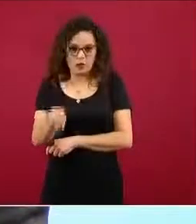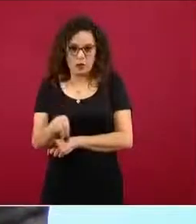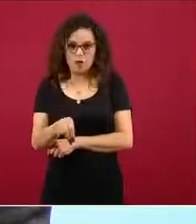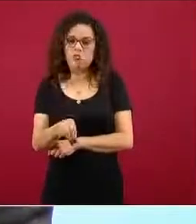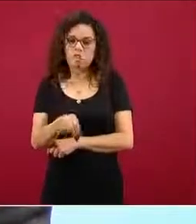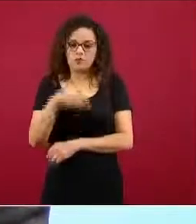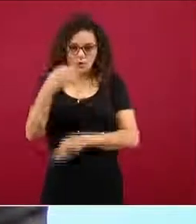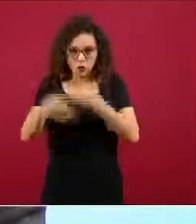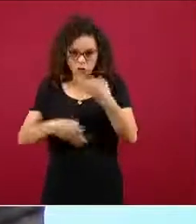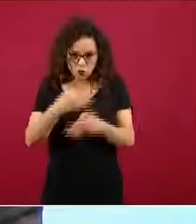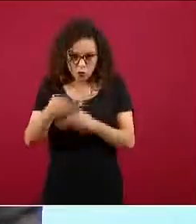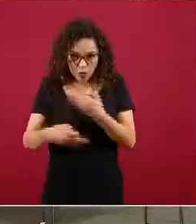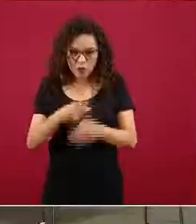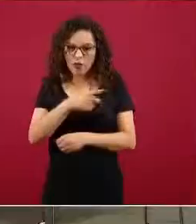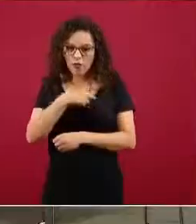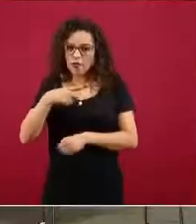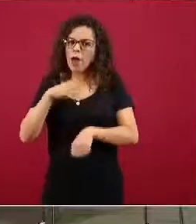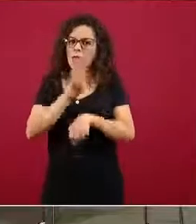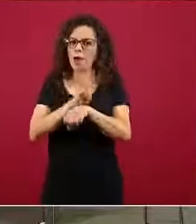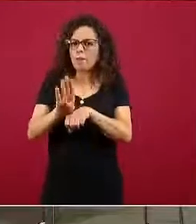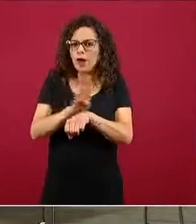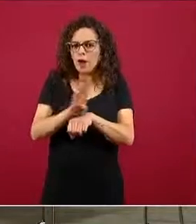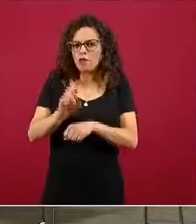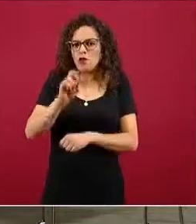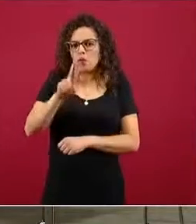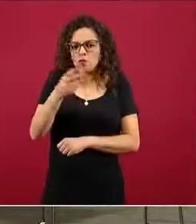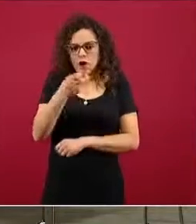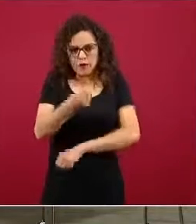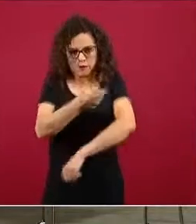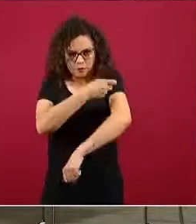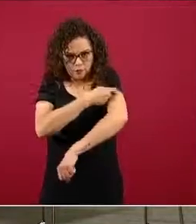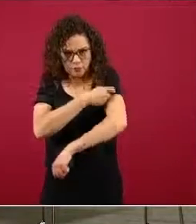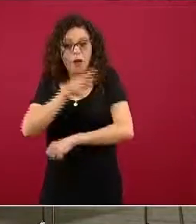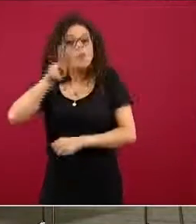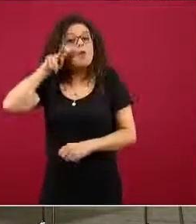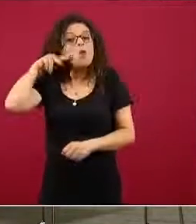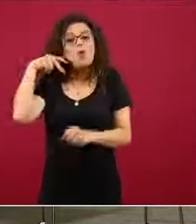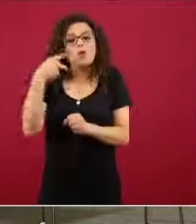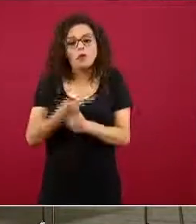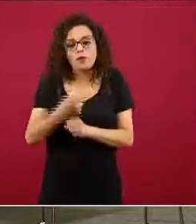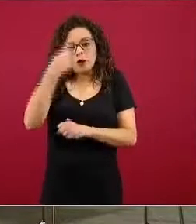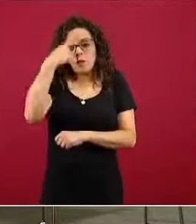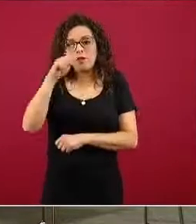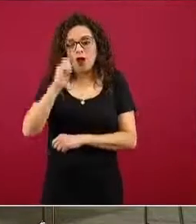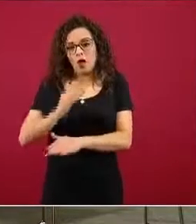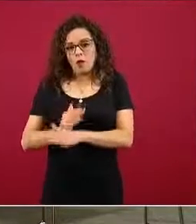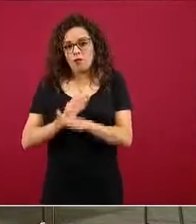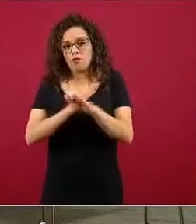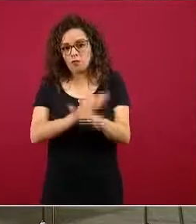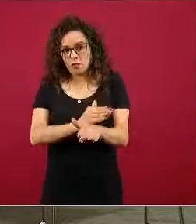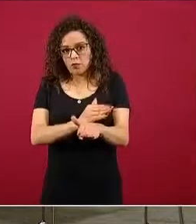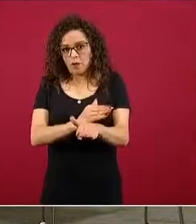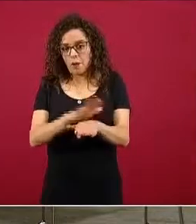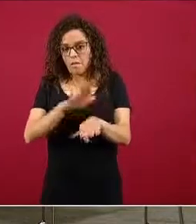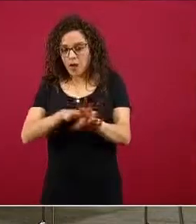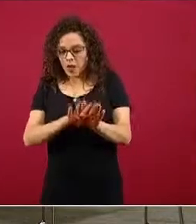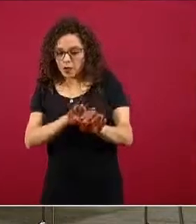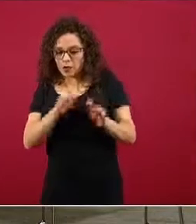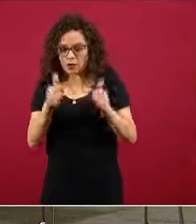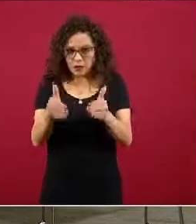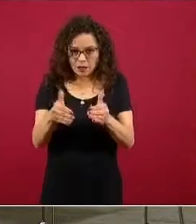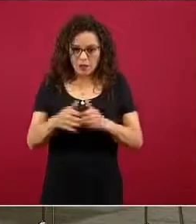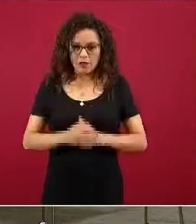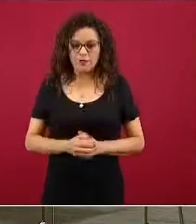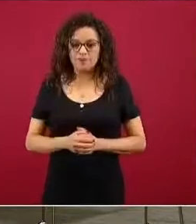se beneficien voluntariamente de este insumo, de este mecanismo de protección específica, pero será voluntaria. Asimismo,